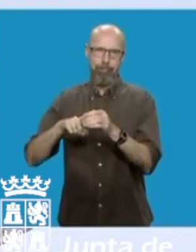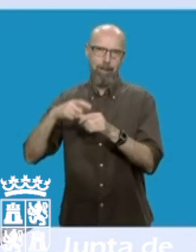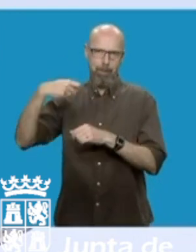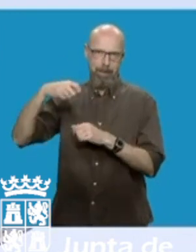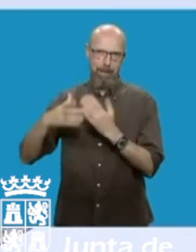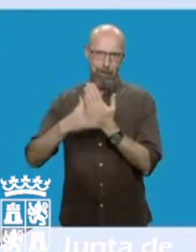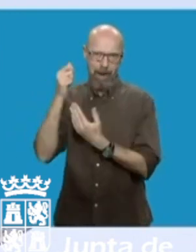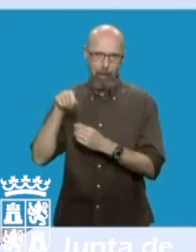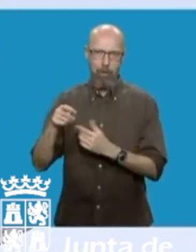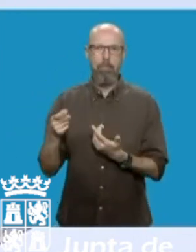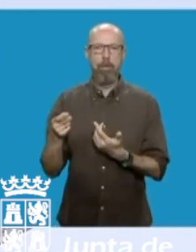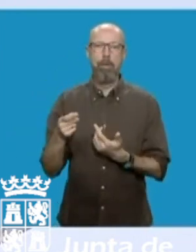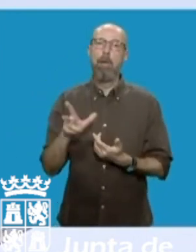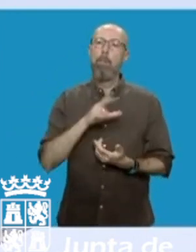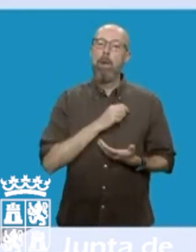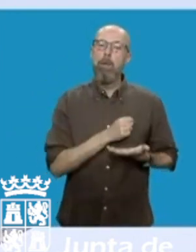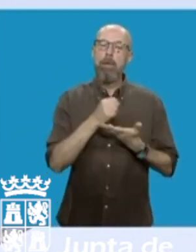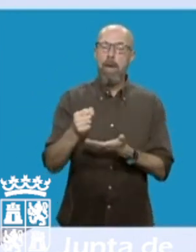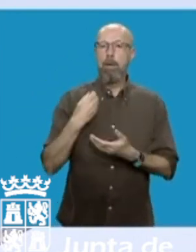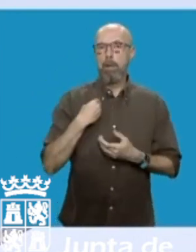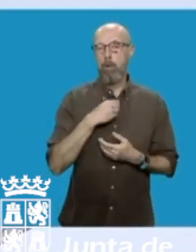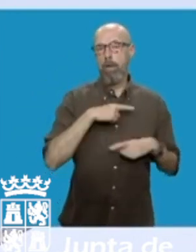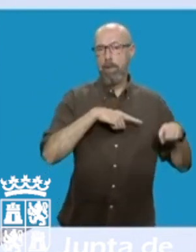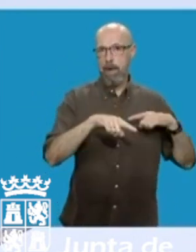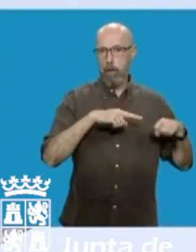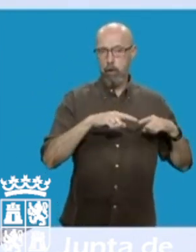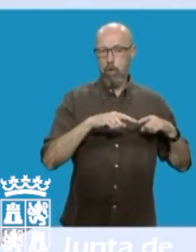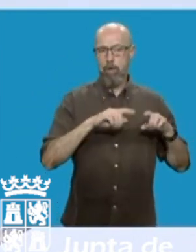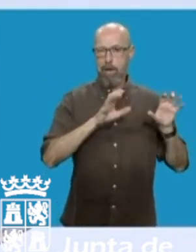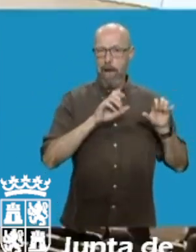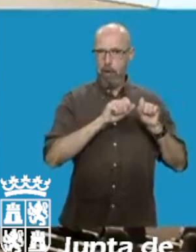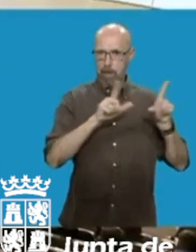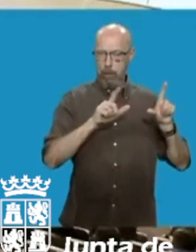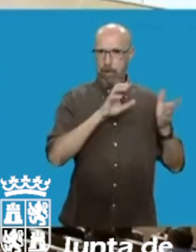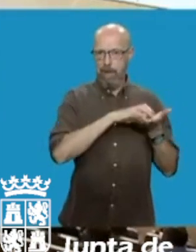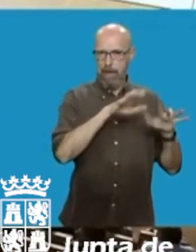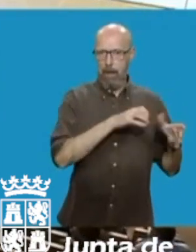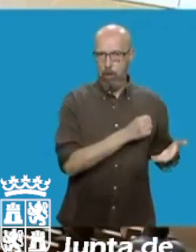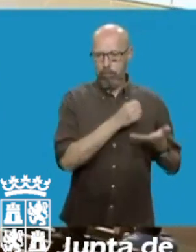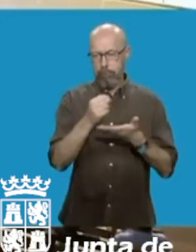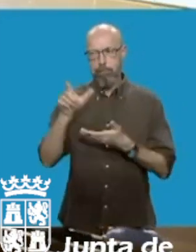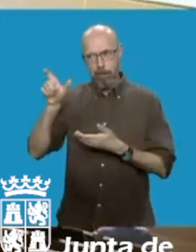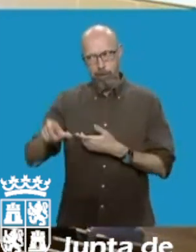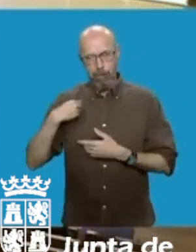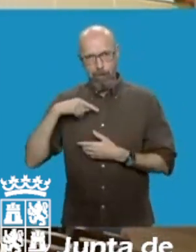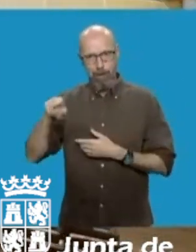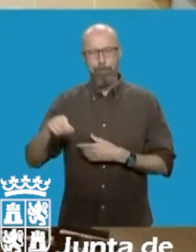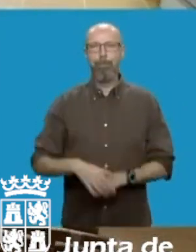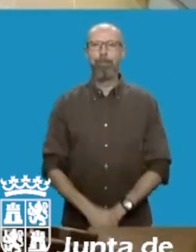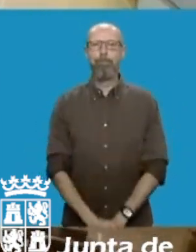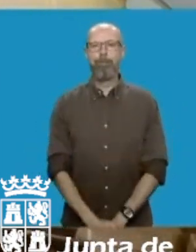galardón nuevamente don Jorge Losada Montero, director de Radio Televisión Castilla y León, al propio Juan José Román